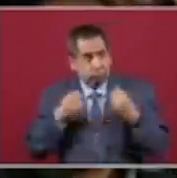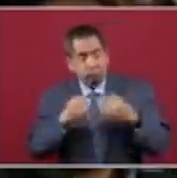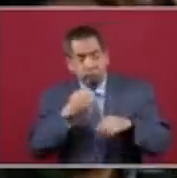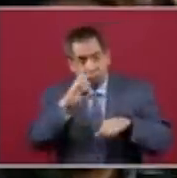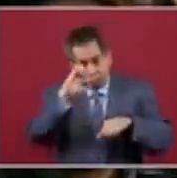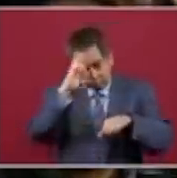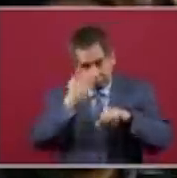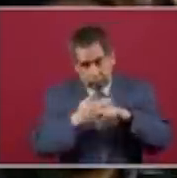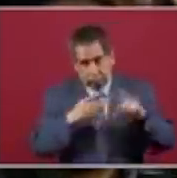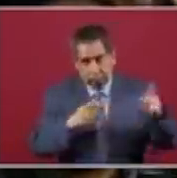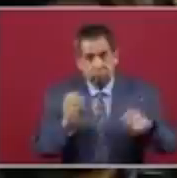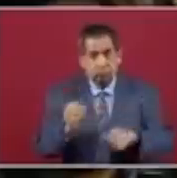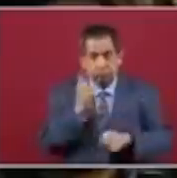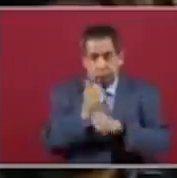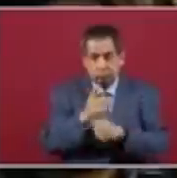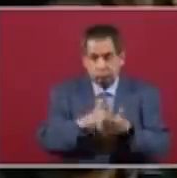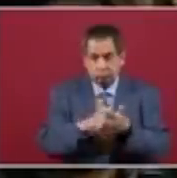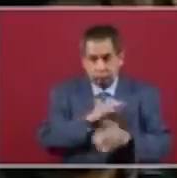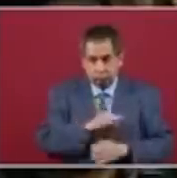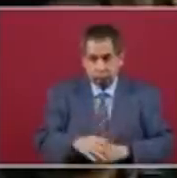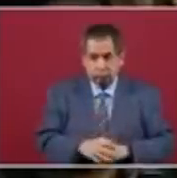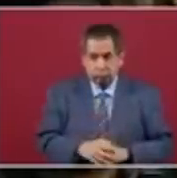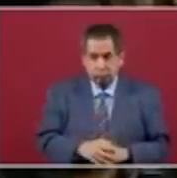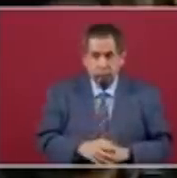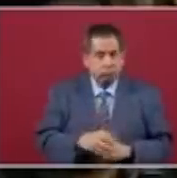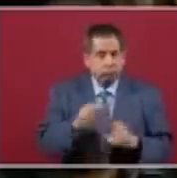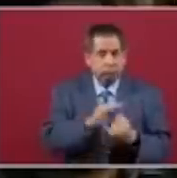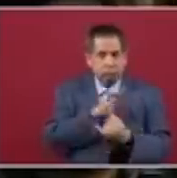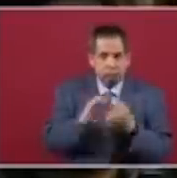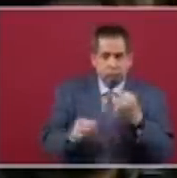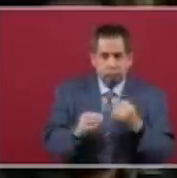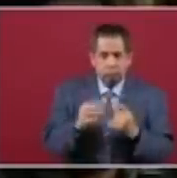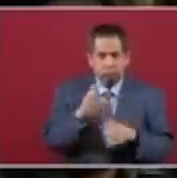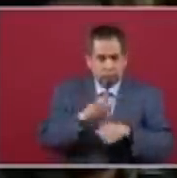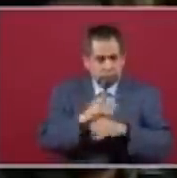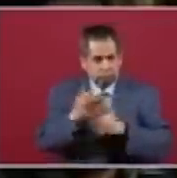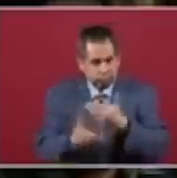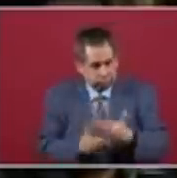de esta posibilidad? Y por último, y si me permite,